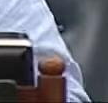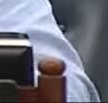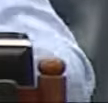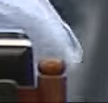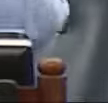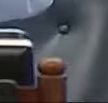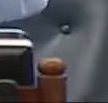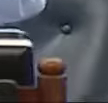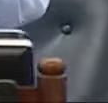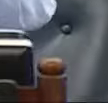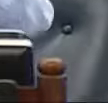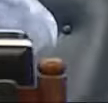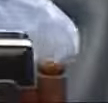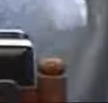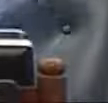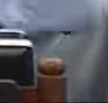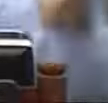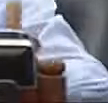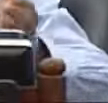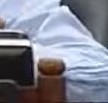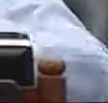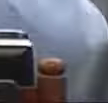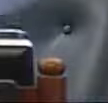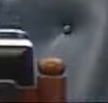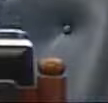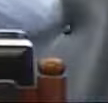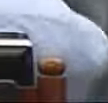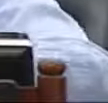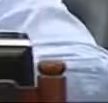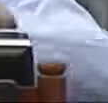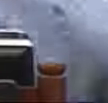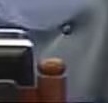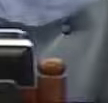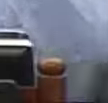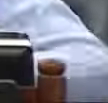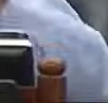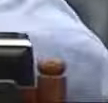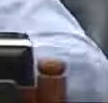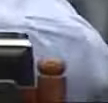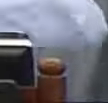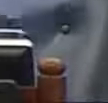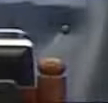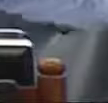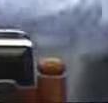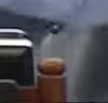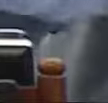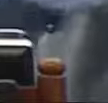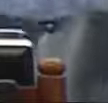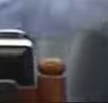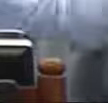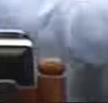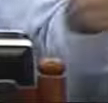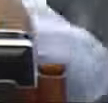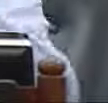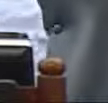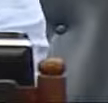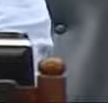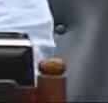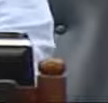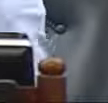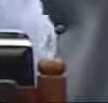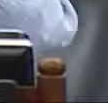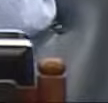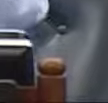armado? Lo que viene es más grave, pero no es porque ahí va a empezar. Hoy va a estallar lo que han estado creando estos días